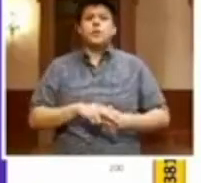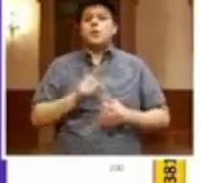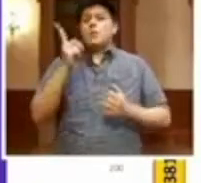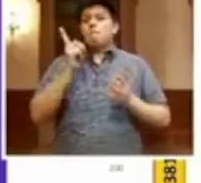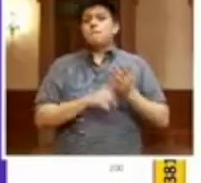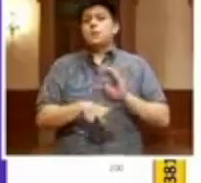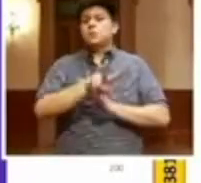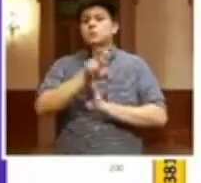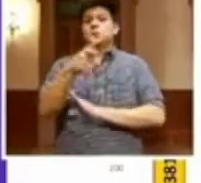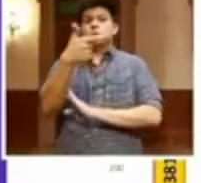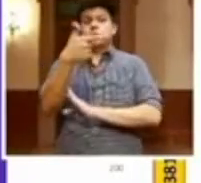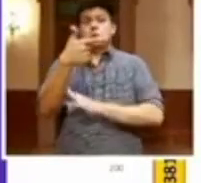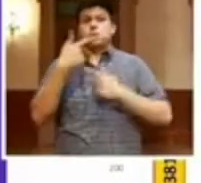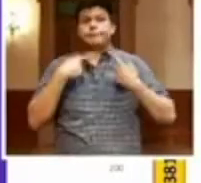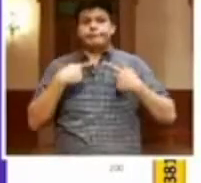1.207,